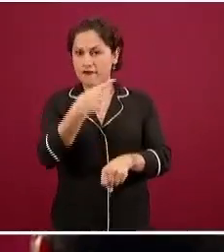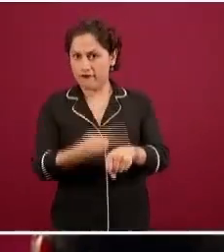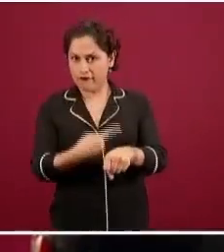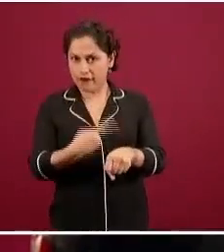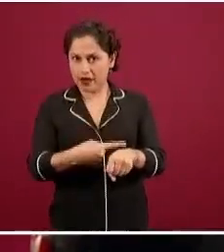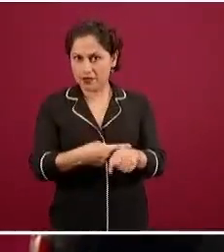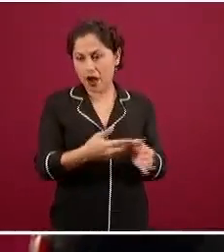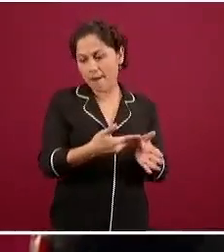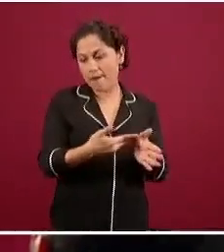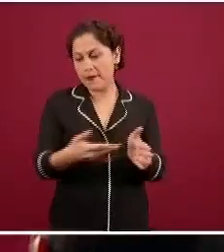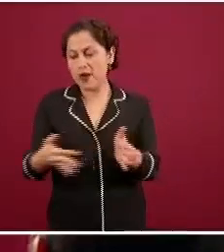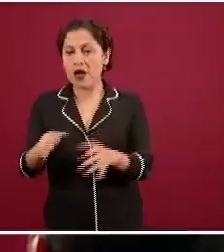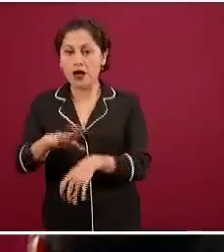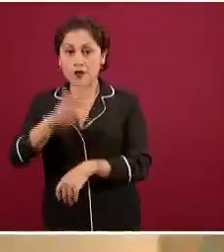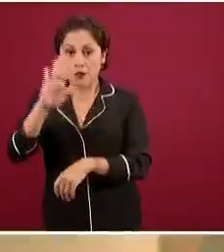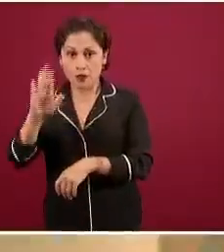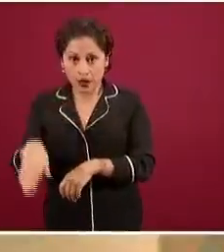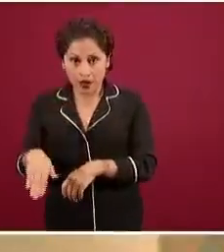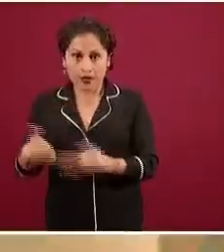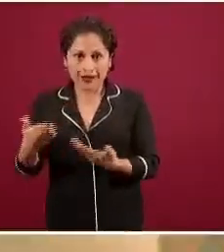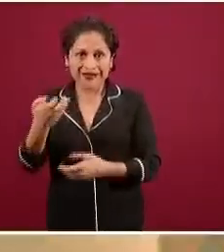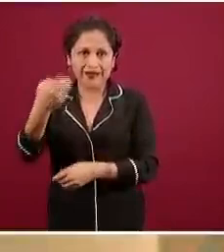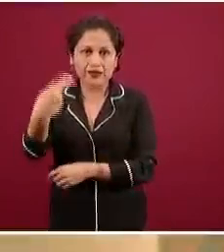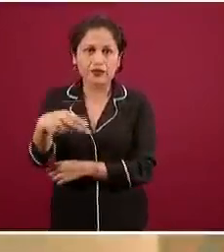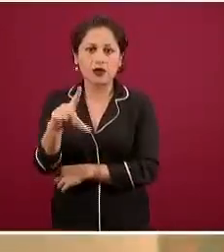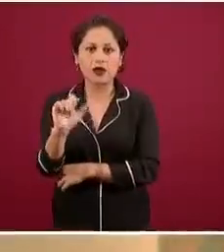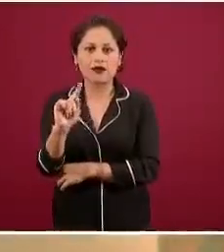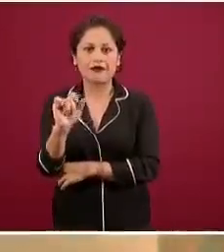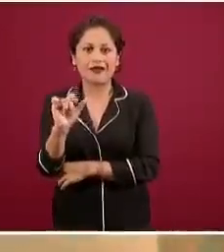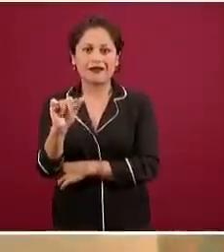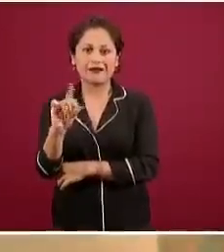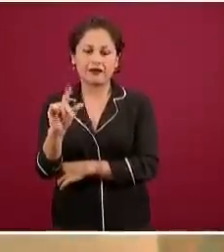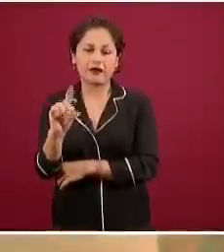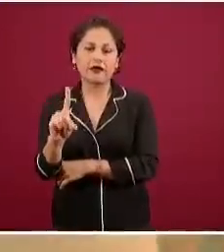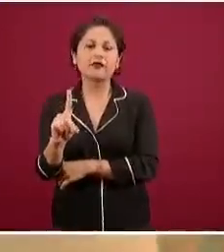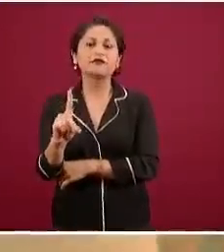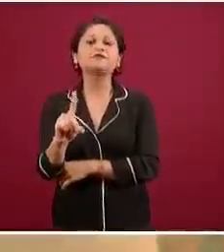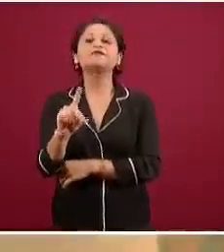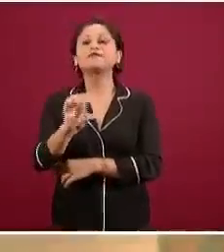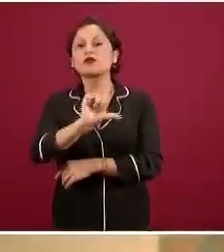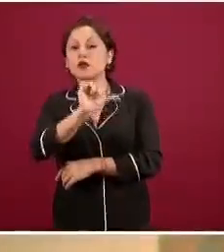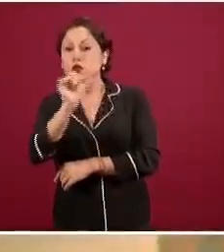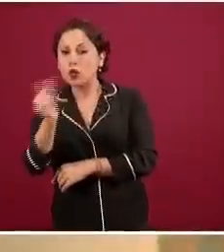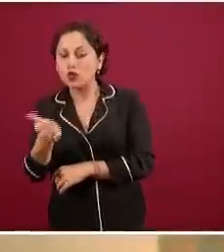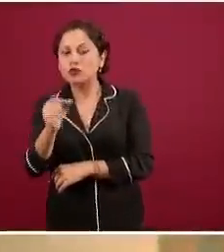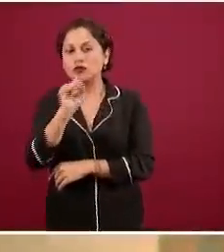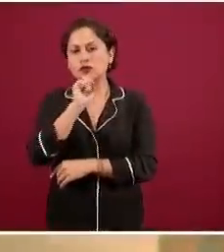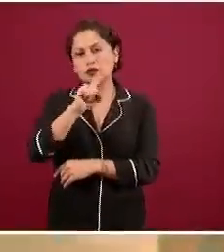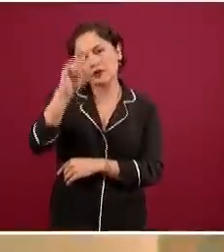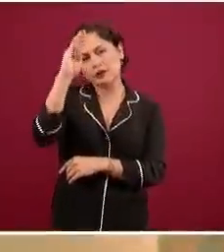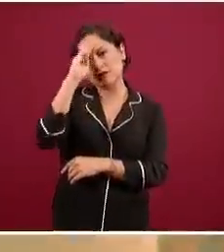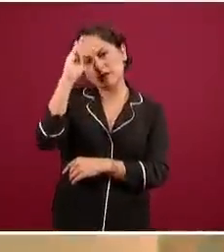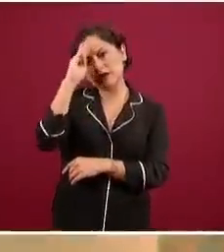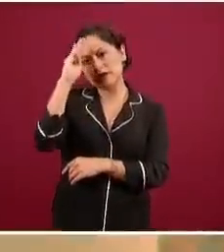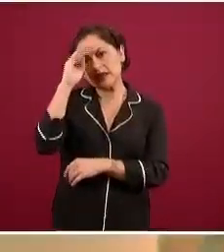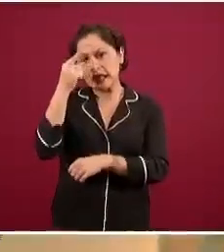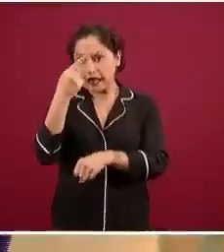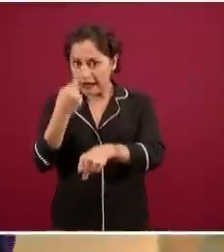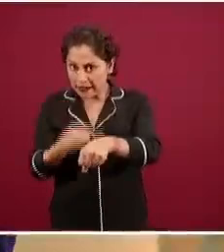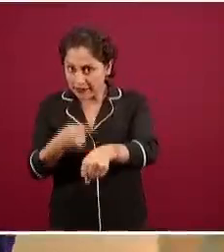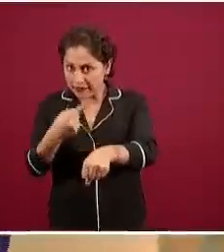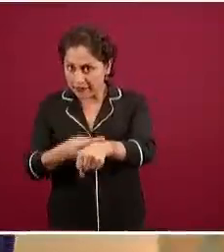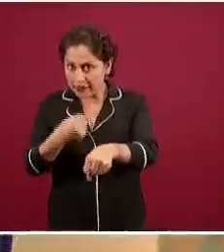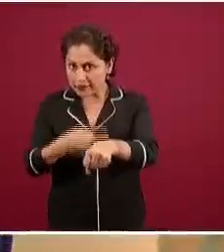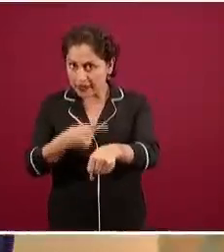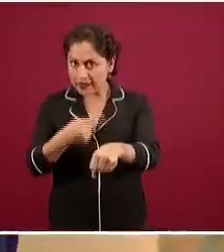la tasa de letalidad. ¿Qué tan importante es esta enfermedad como causa de muerte? Y esa es la tasa